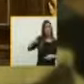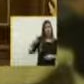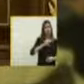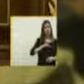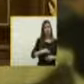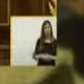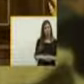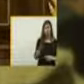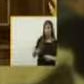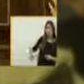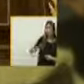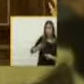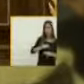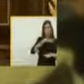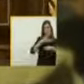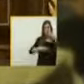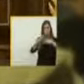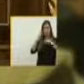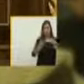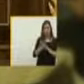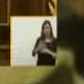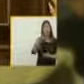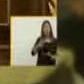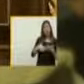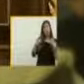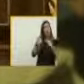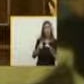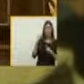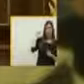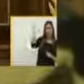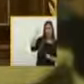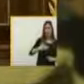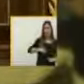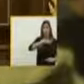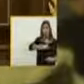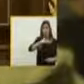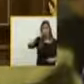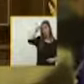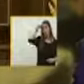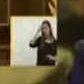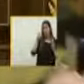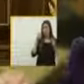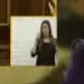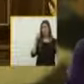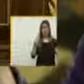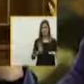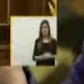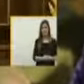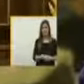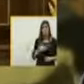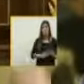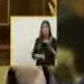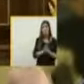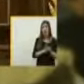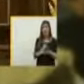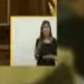verbal, inclusive con graus de violencia que nunca se coñeceran. Agora, aquí temos este trinque ou este escaparate ou este circo, como hai